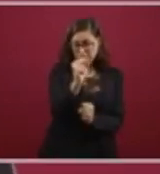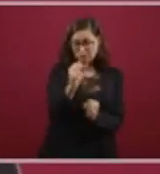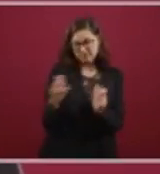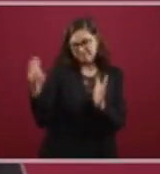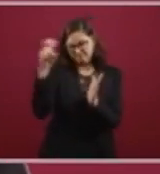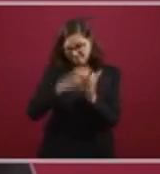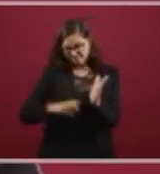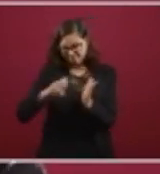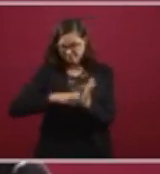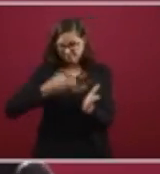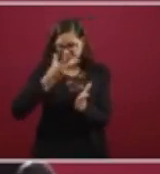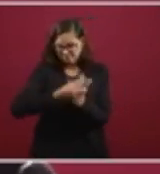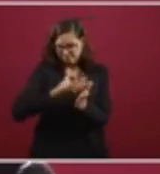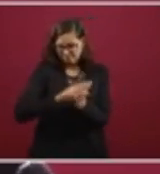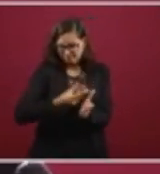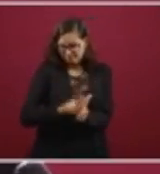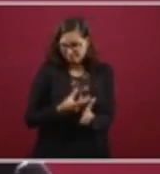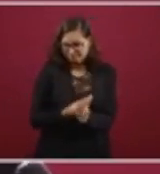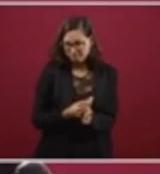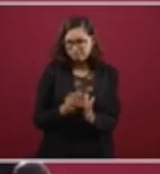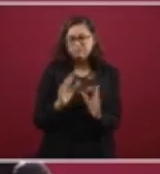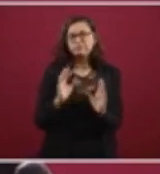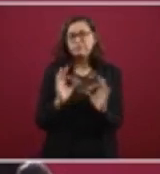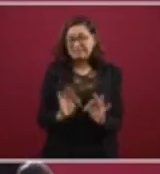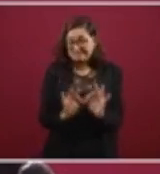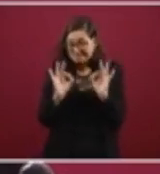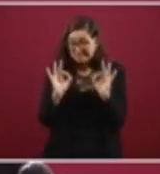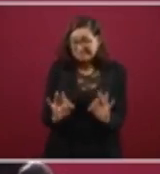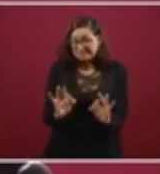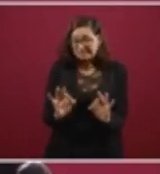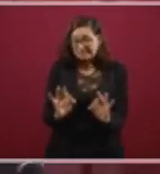que no haya